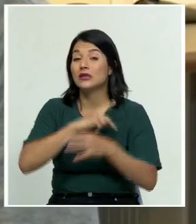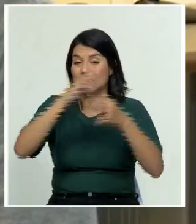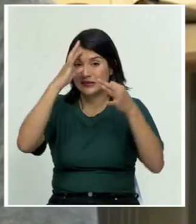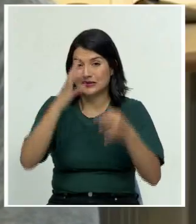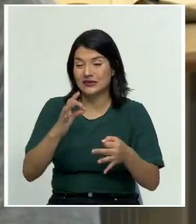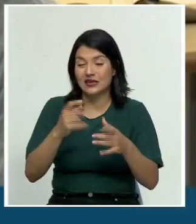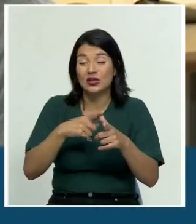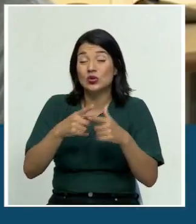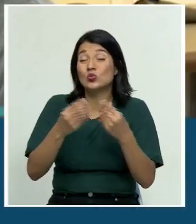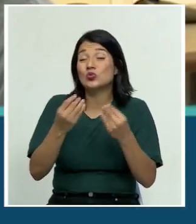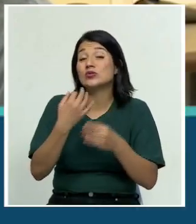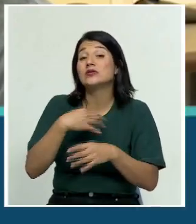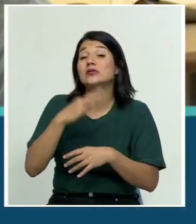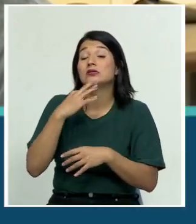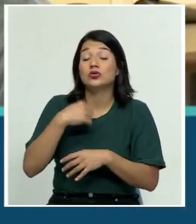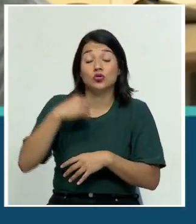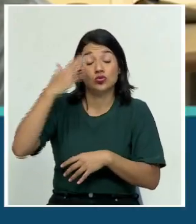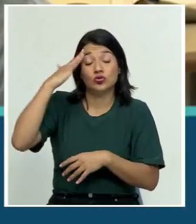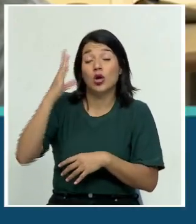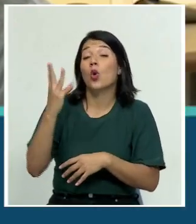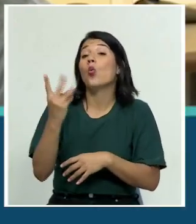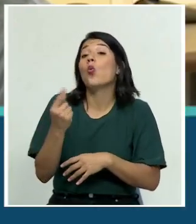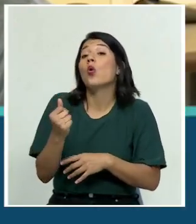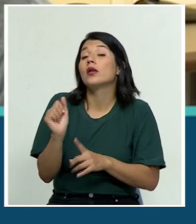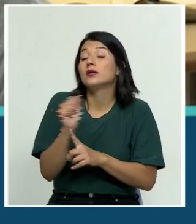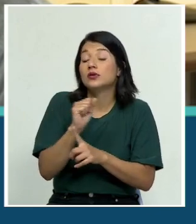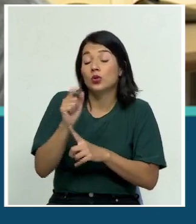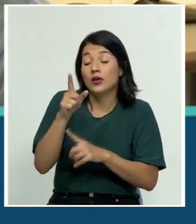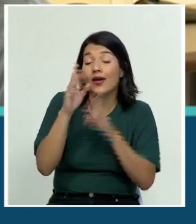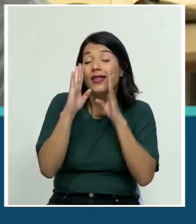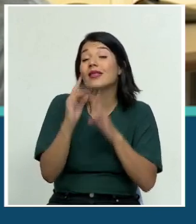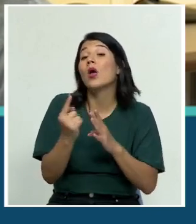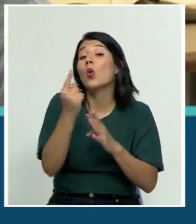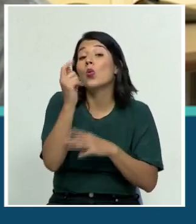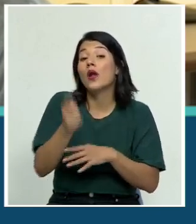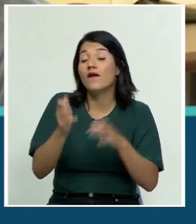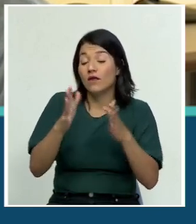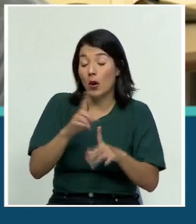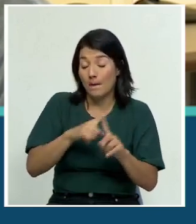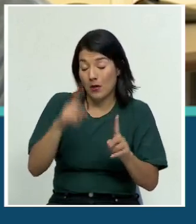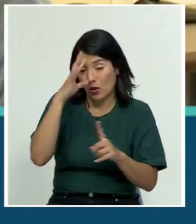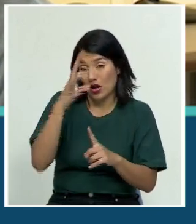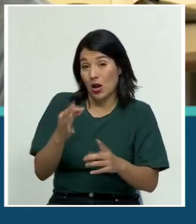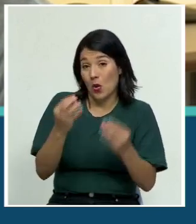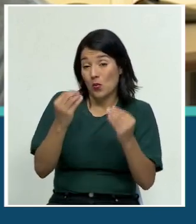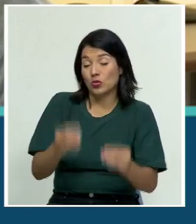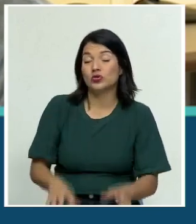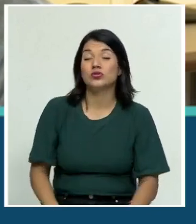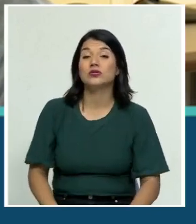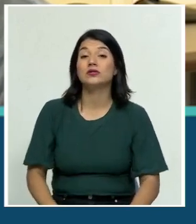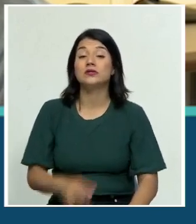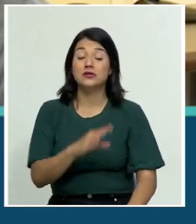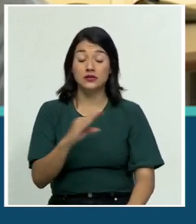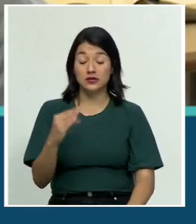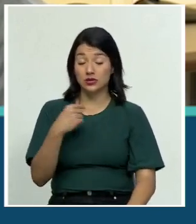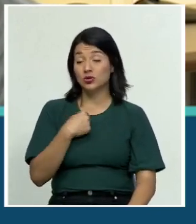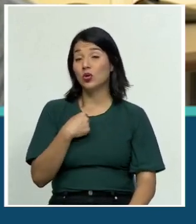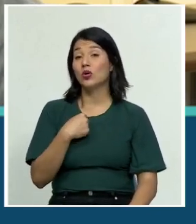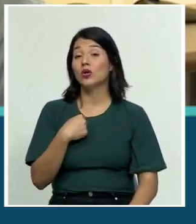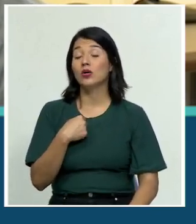No sé cuántos casos llevará una abogada aquí realmente, pero me imagino que deben ser muchos. Y a pesar de que yo he